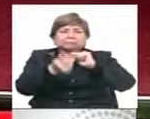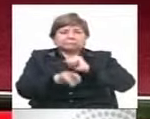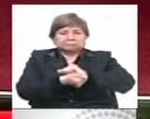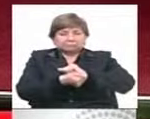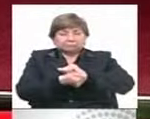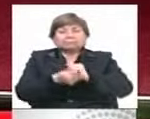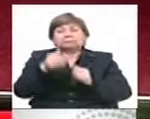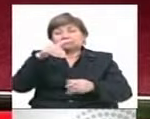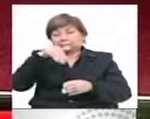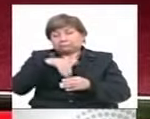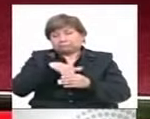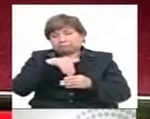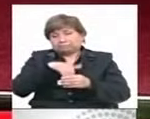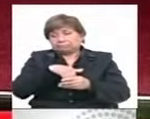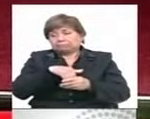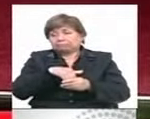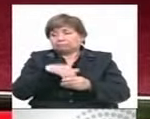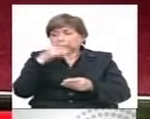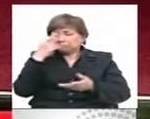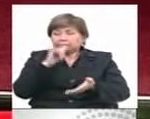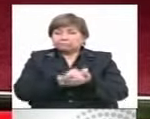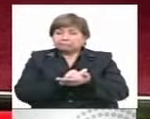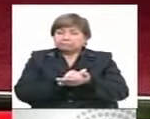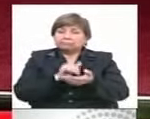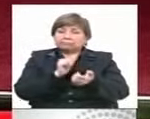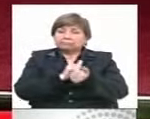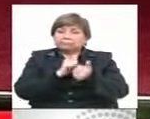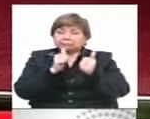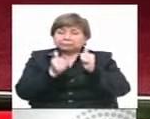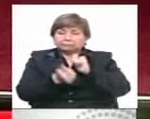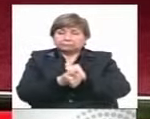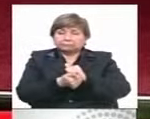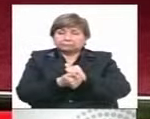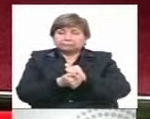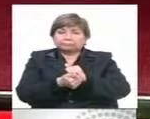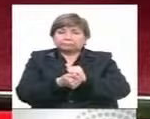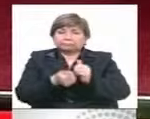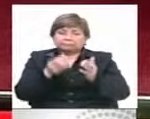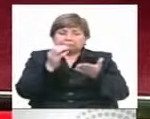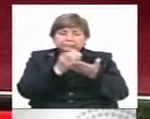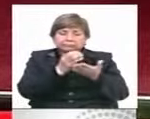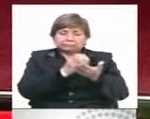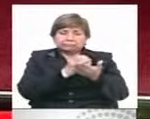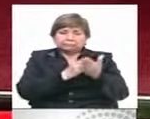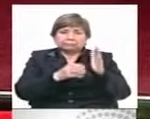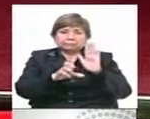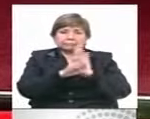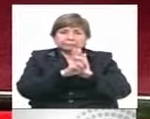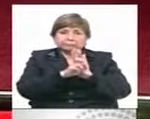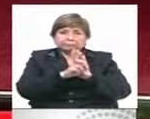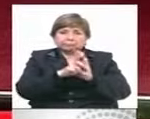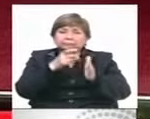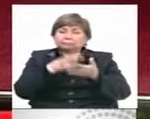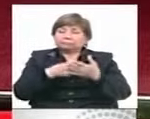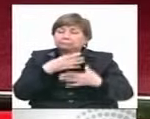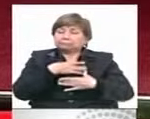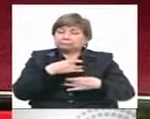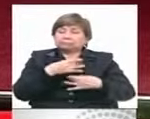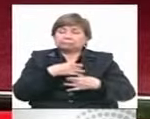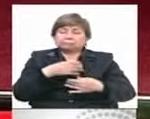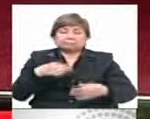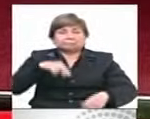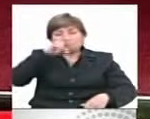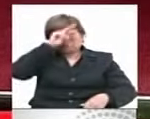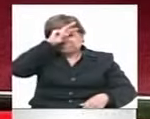Han votado para que se cambie los contratos ley lesivos a los intereses de la